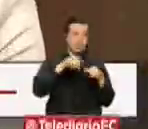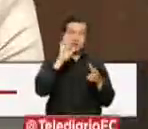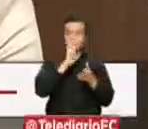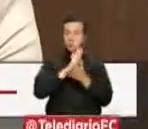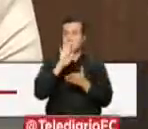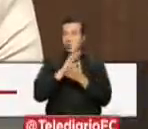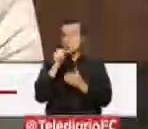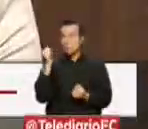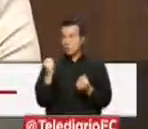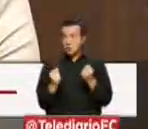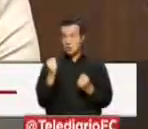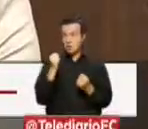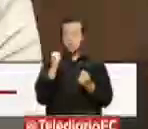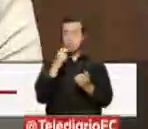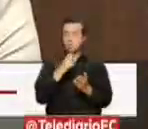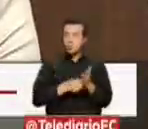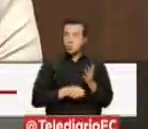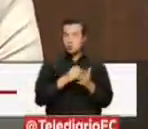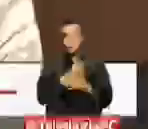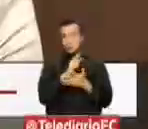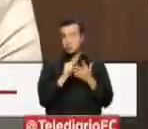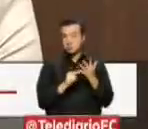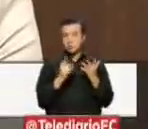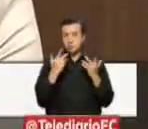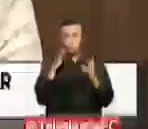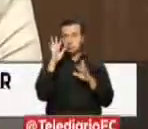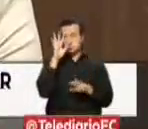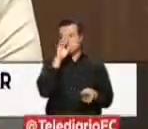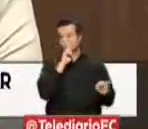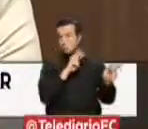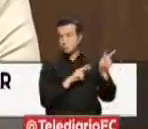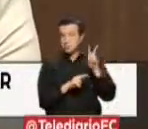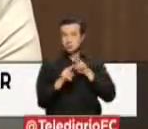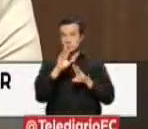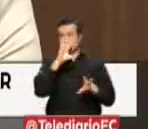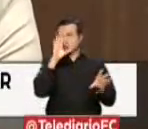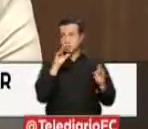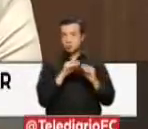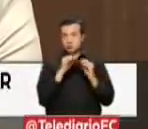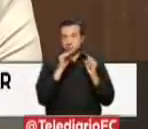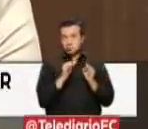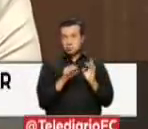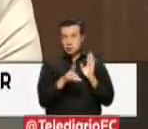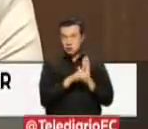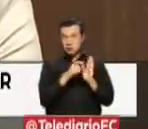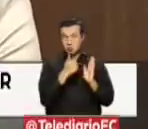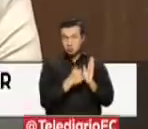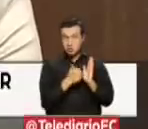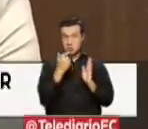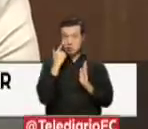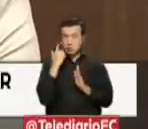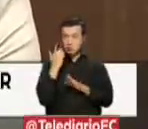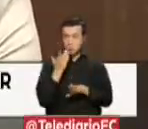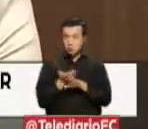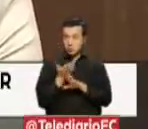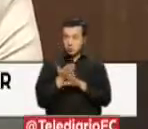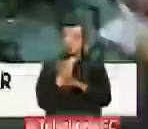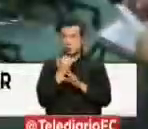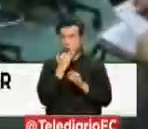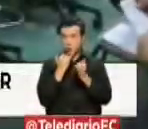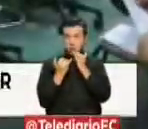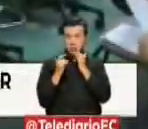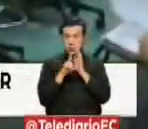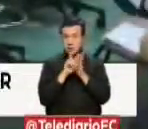de conducción, en las infracciones. Estamos haciendo una evaluación de la efectividad de la ley y también de las posibles fallas de la